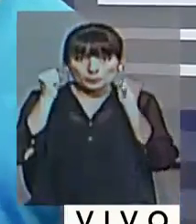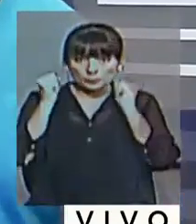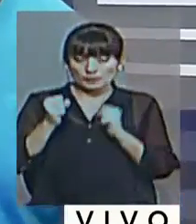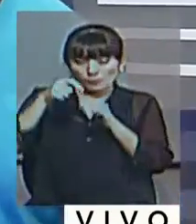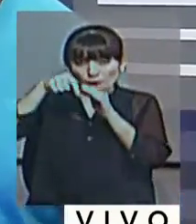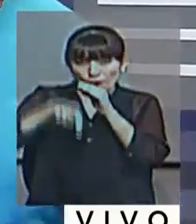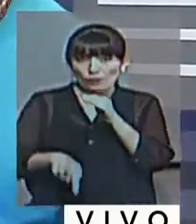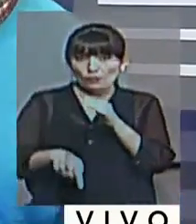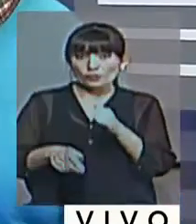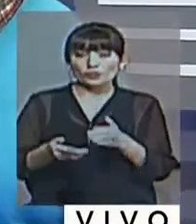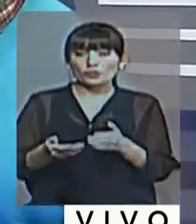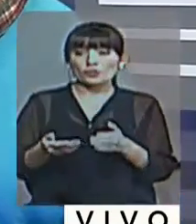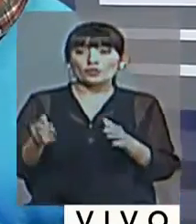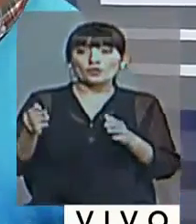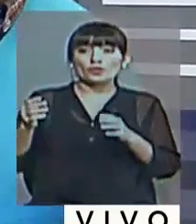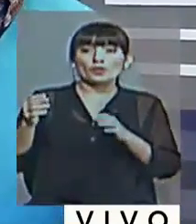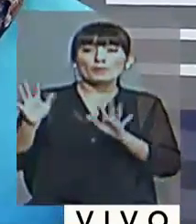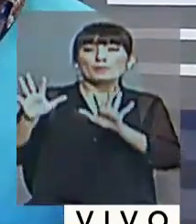¿Ya qué hacen?